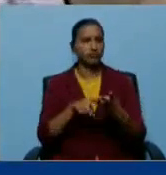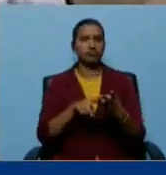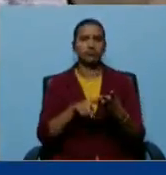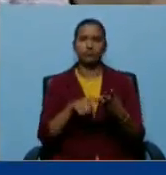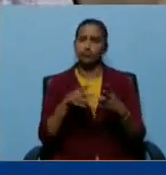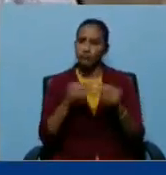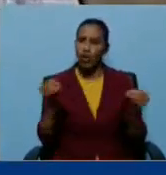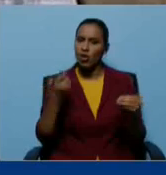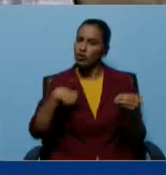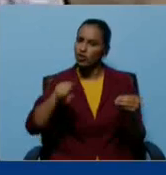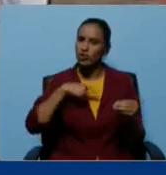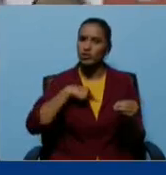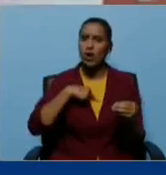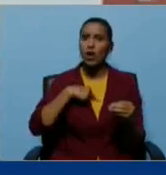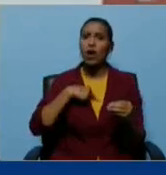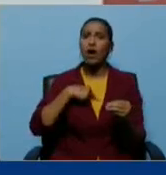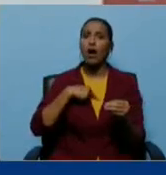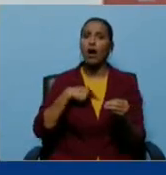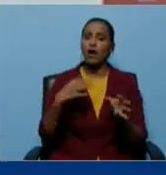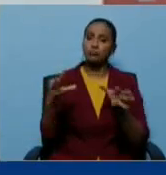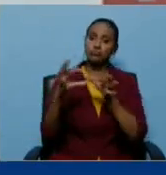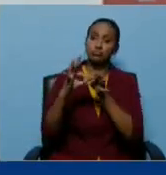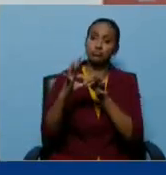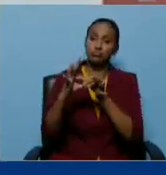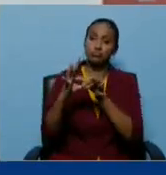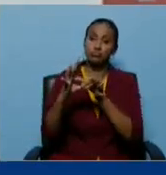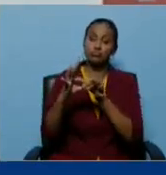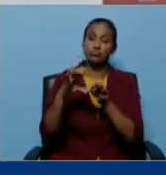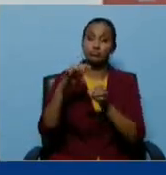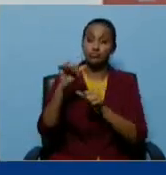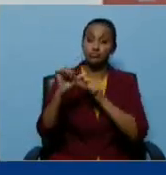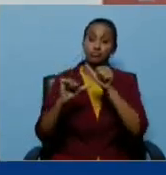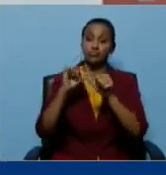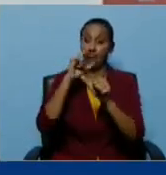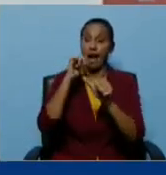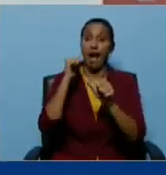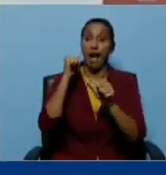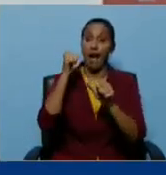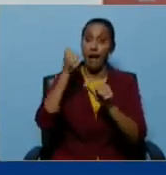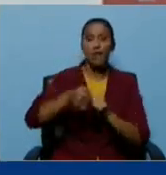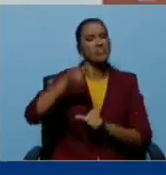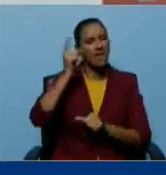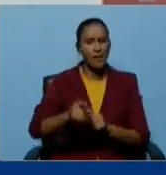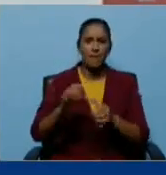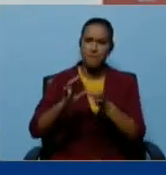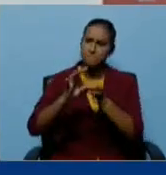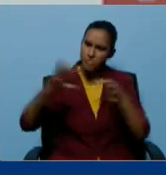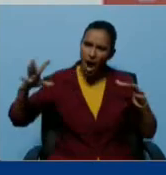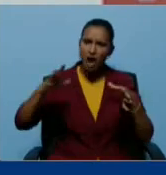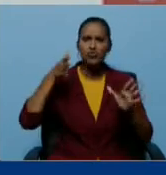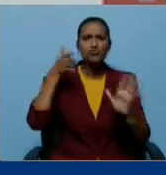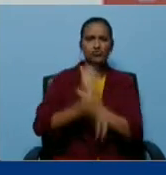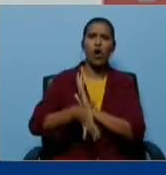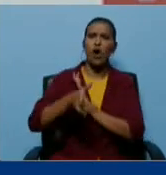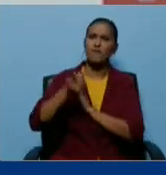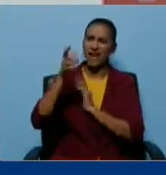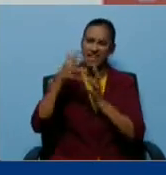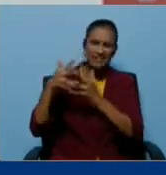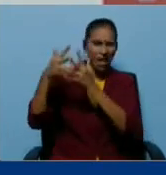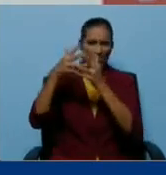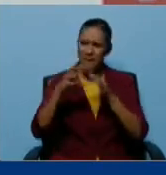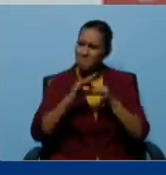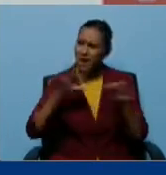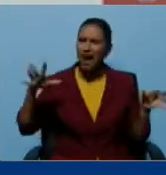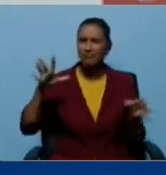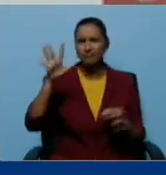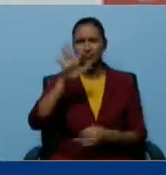Rompamos con la dependencia colonial, cultural y artística. Podemos, ¿verdad? Sí podemos. Sí